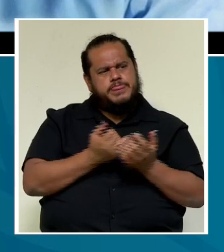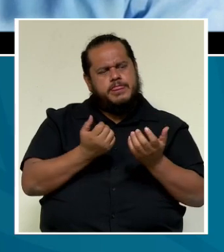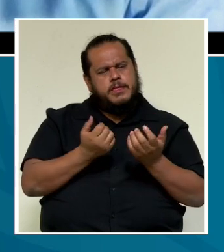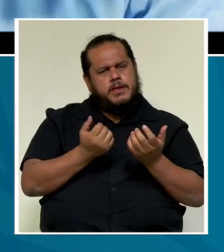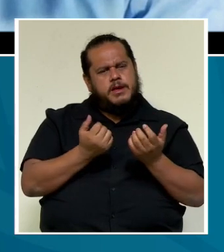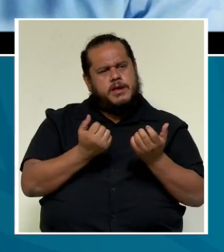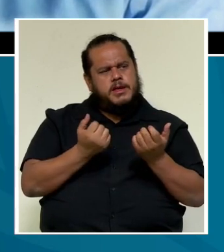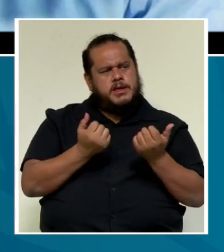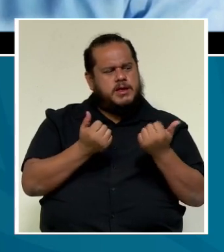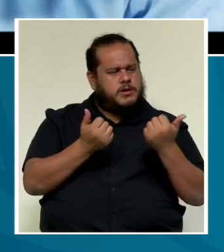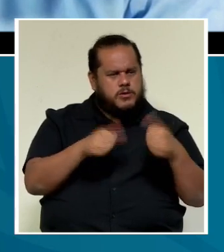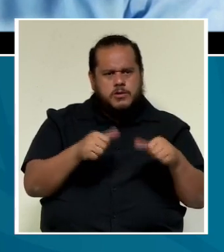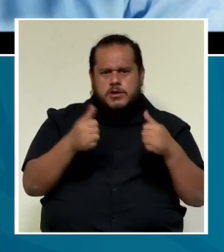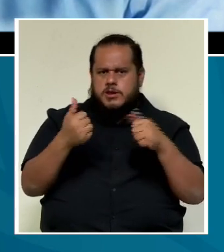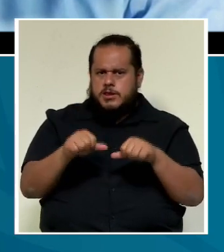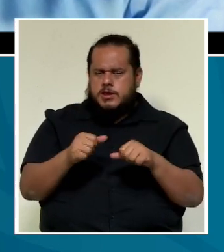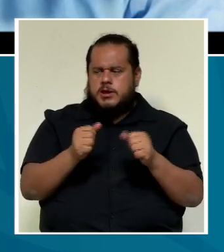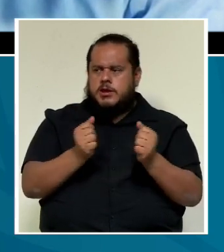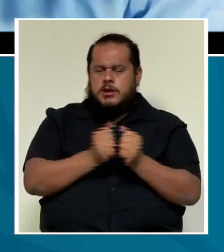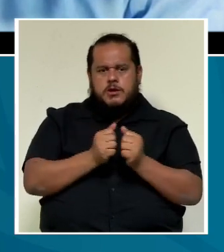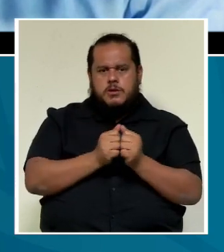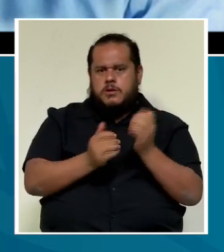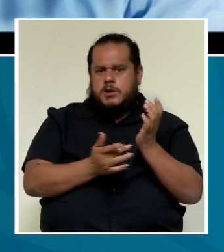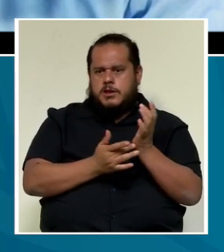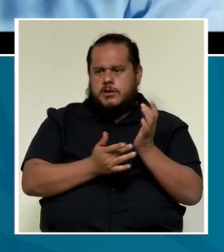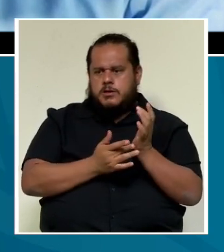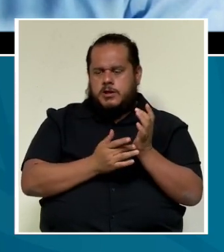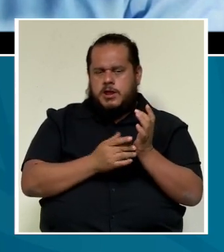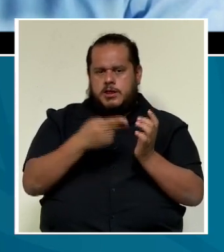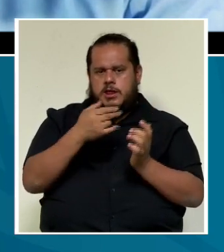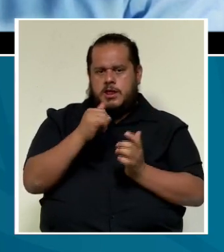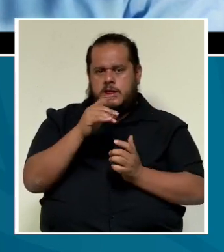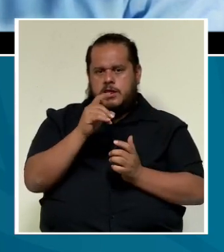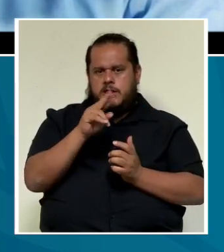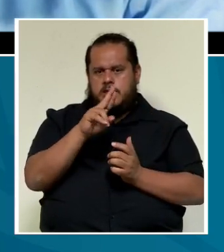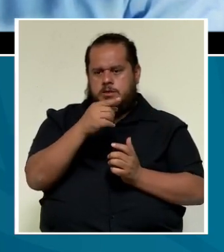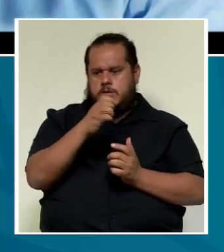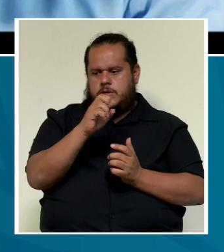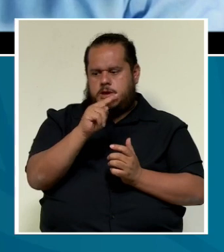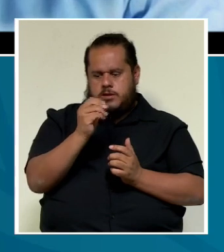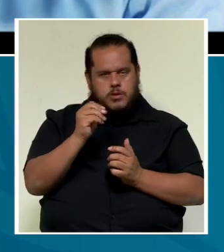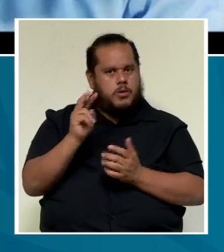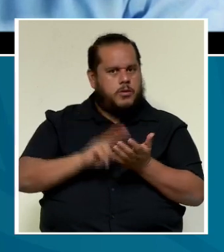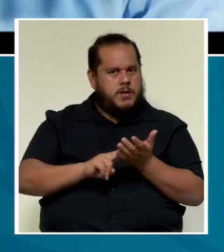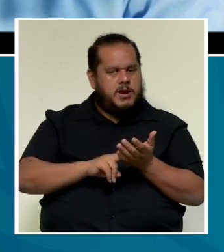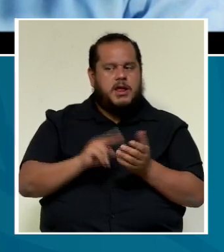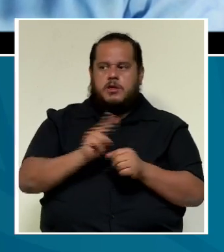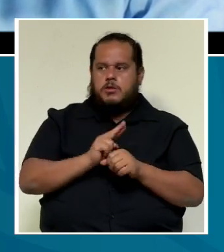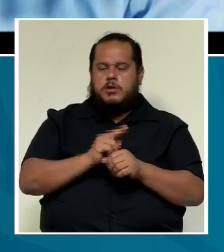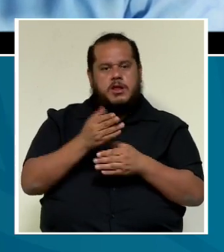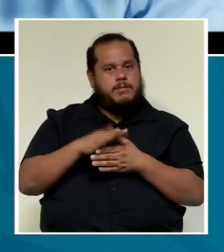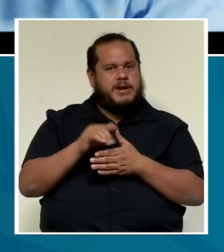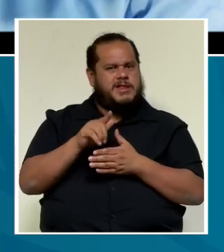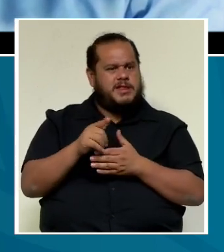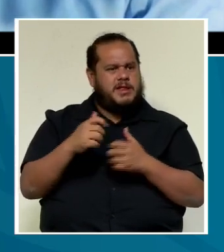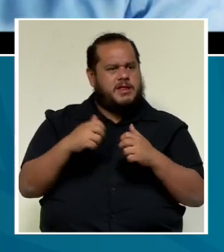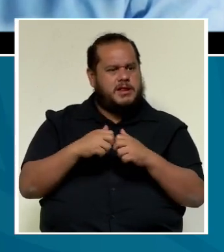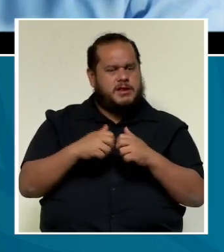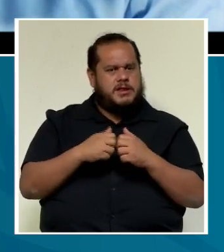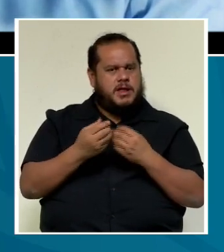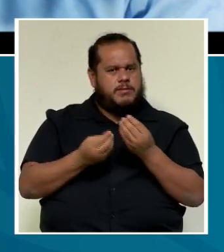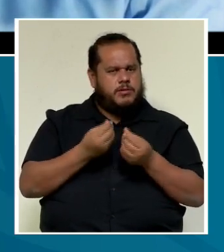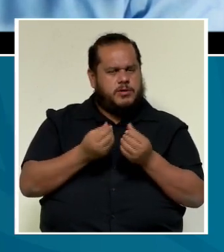coincidir con la tecnología de hidrógeno verde y utilizar parte de esta electricidad